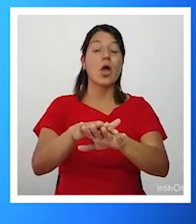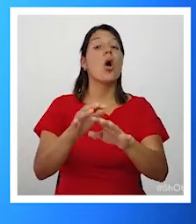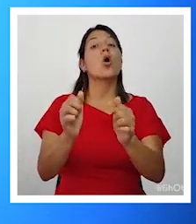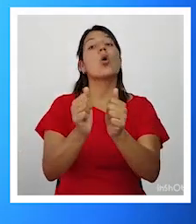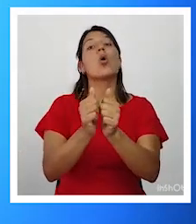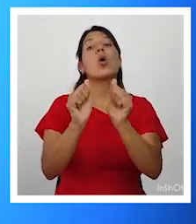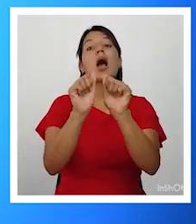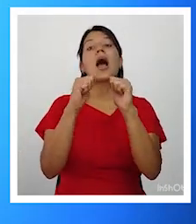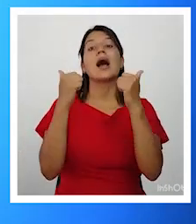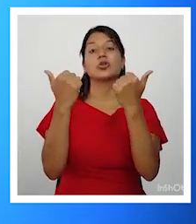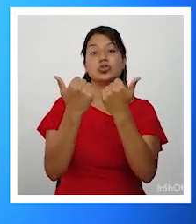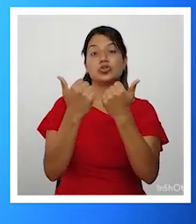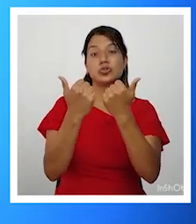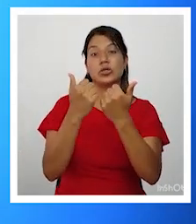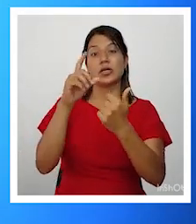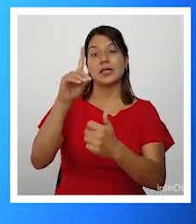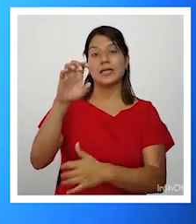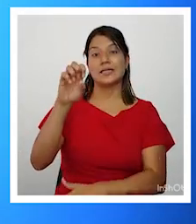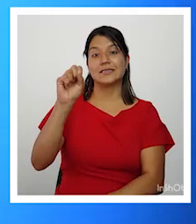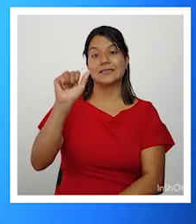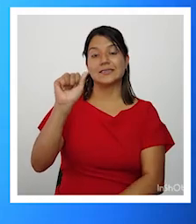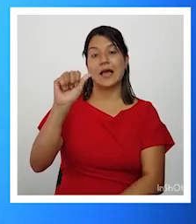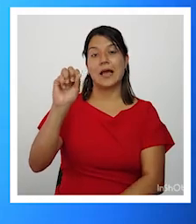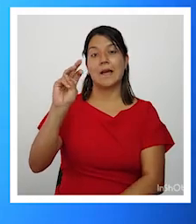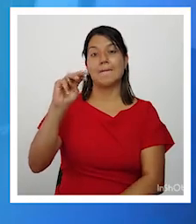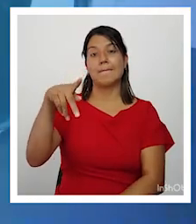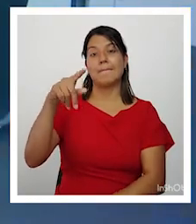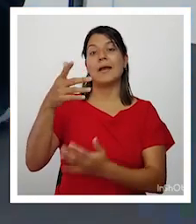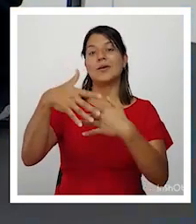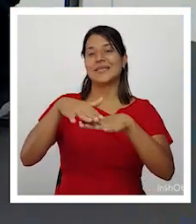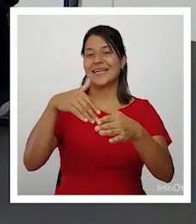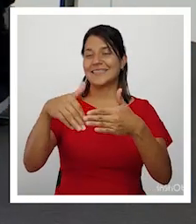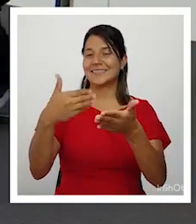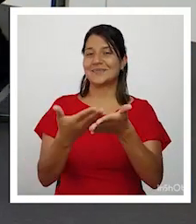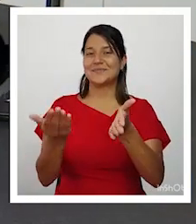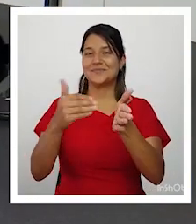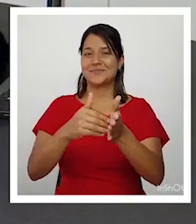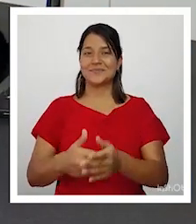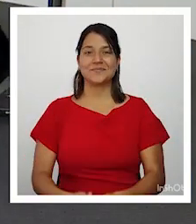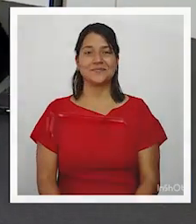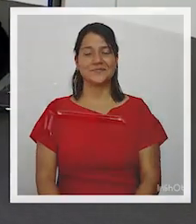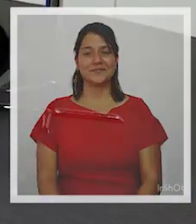Asociación de Zampa Inclusiva. Ya volvemos.